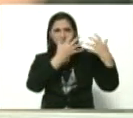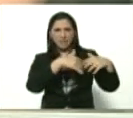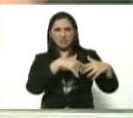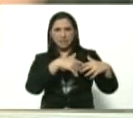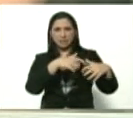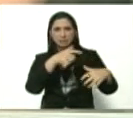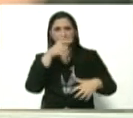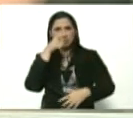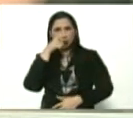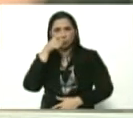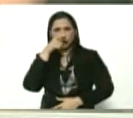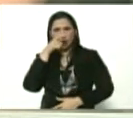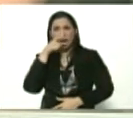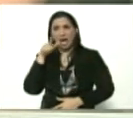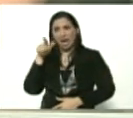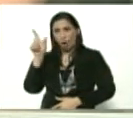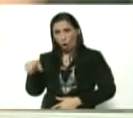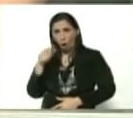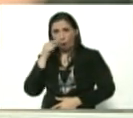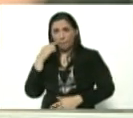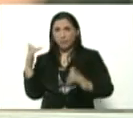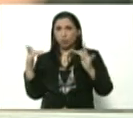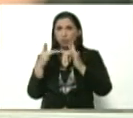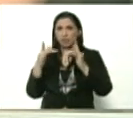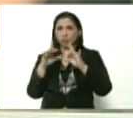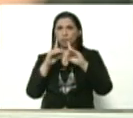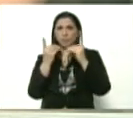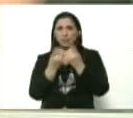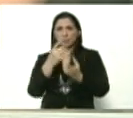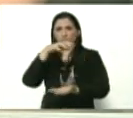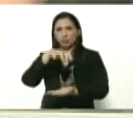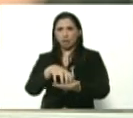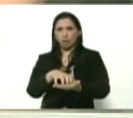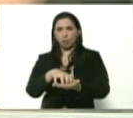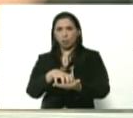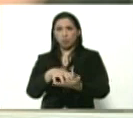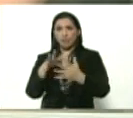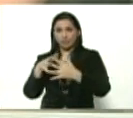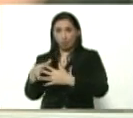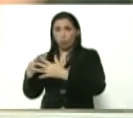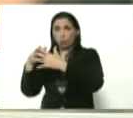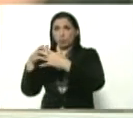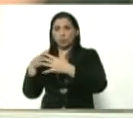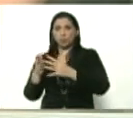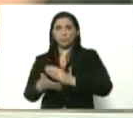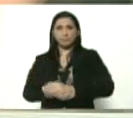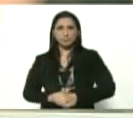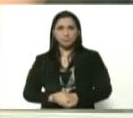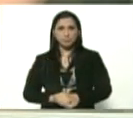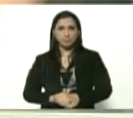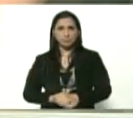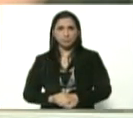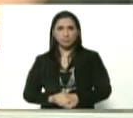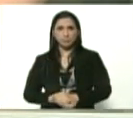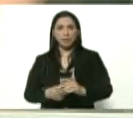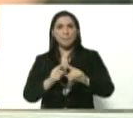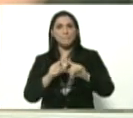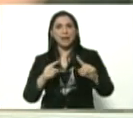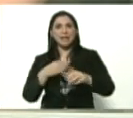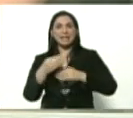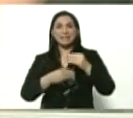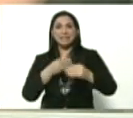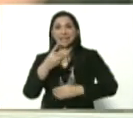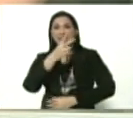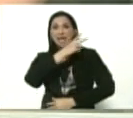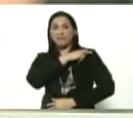quien contactó el Departamento de Estado de los Estados Unidos de Norteamérica para ser el jefe